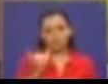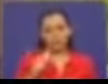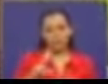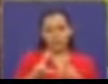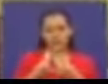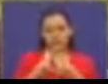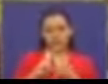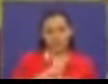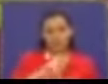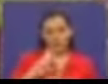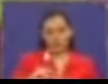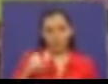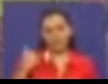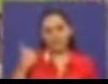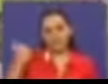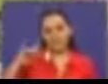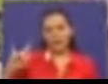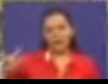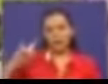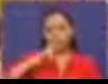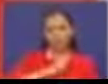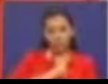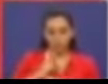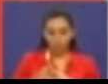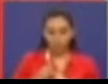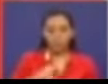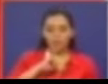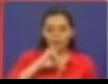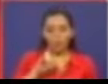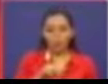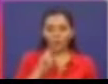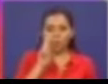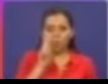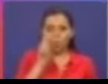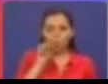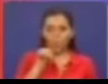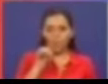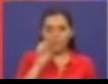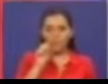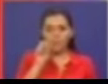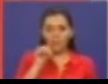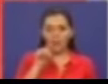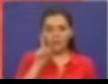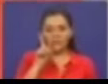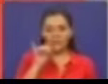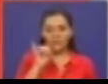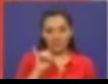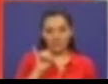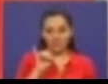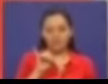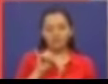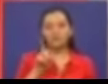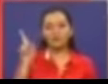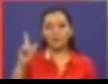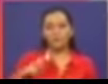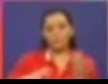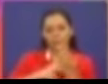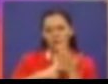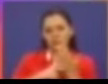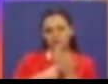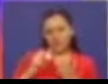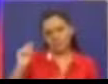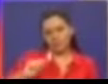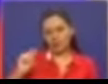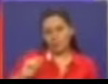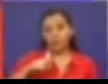ese extraordinario aeropuerto Jumandi, con servicio permanente de TAME y pasajes no tan caros. Lo logramos bajar un poquito, así que